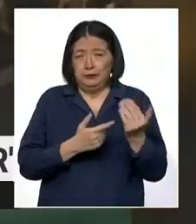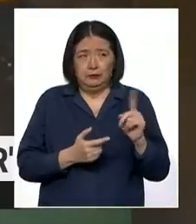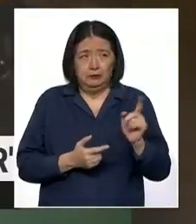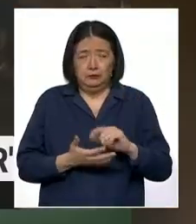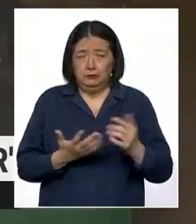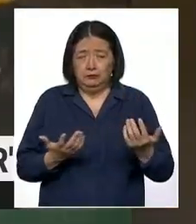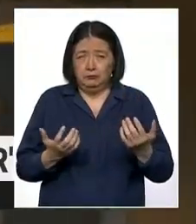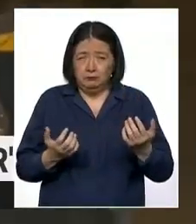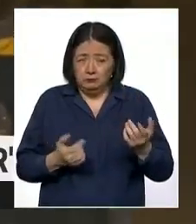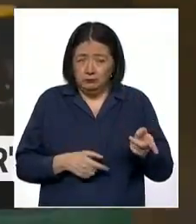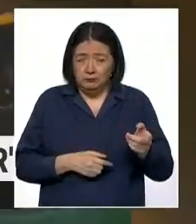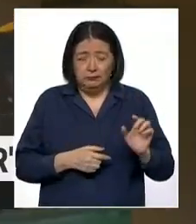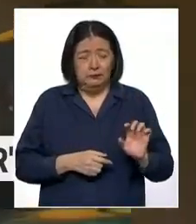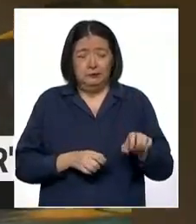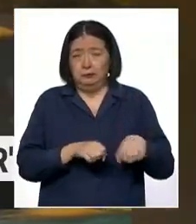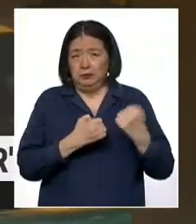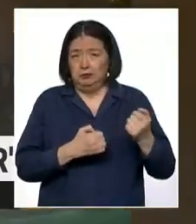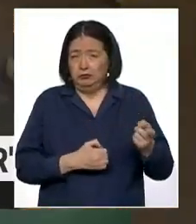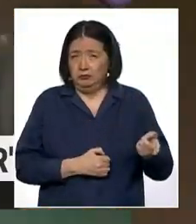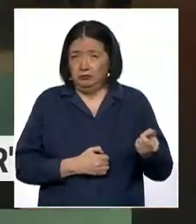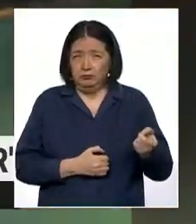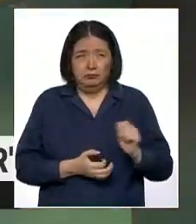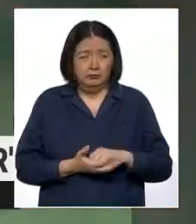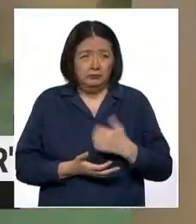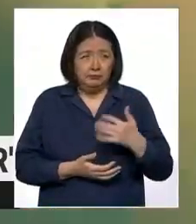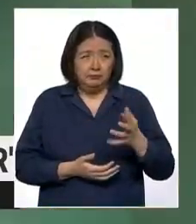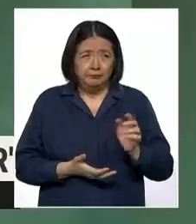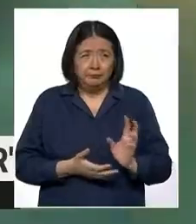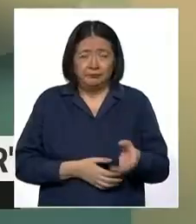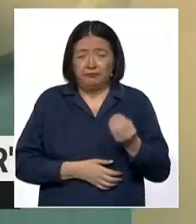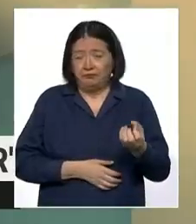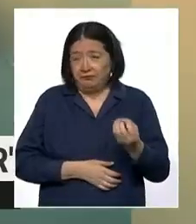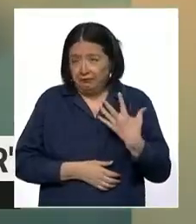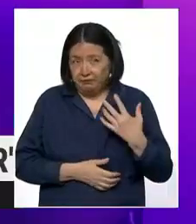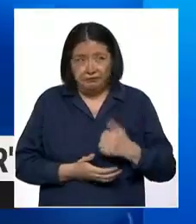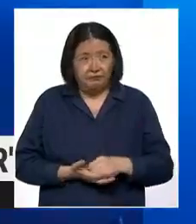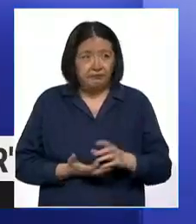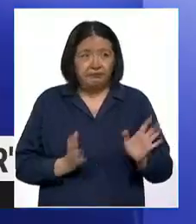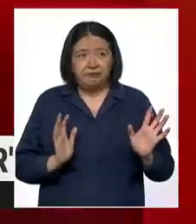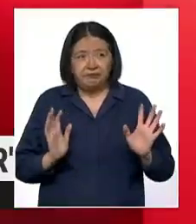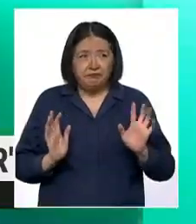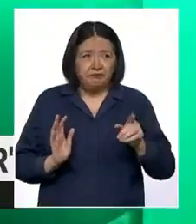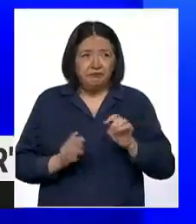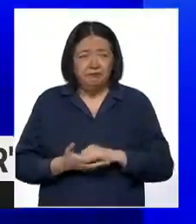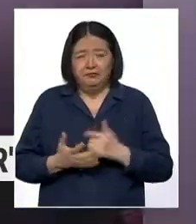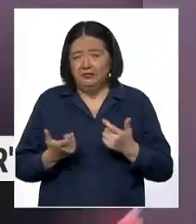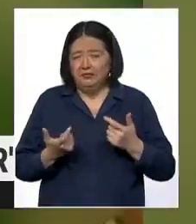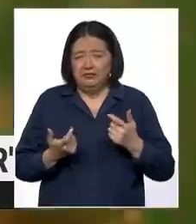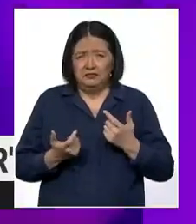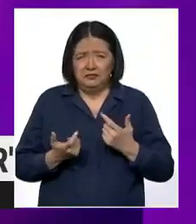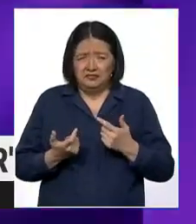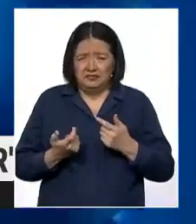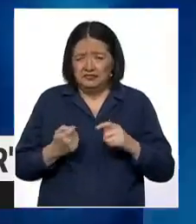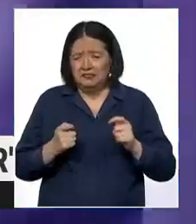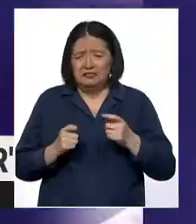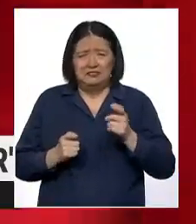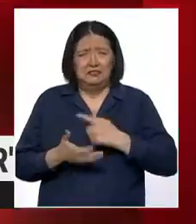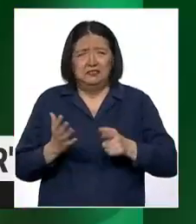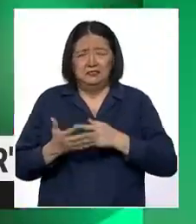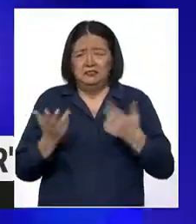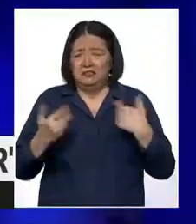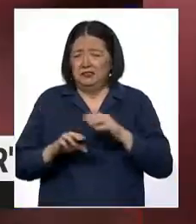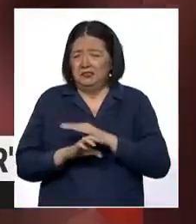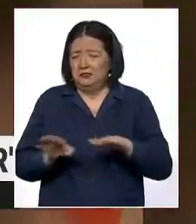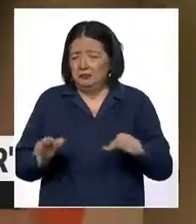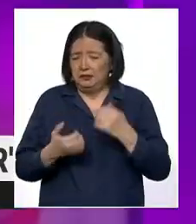del piloto, que también estos jóvenes lo rompieron porque dicen que estaban incómodos, porque estaban tratando en ese momento ya de poner fin